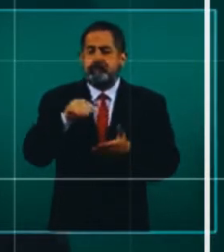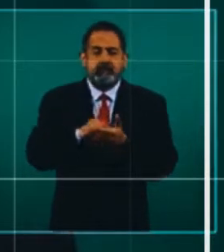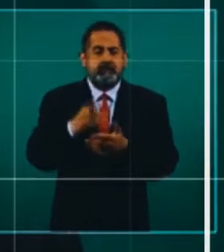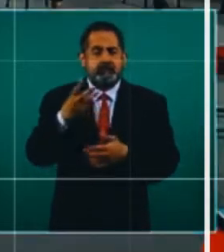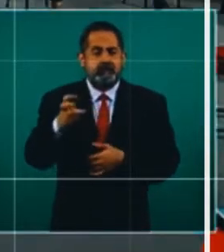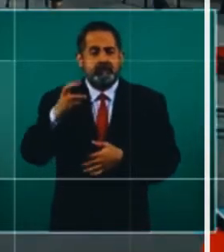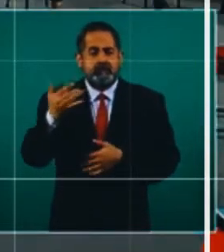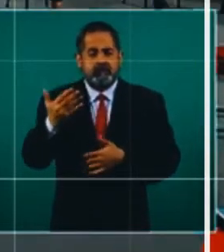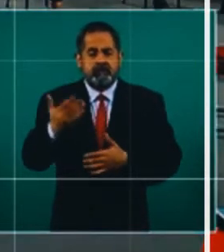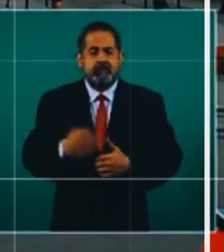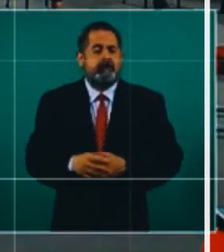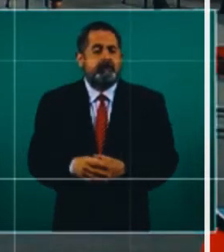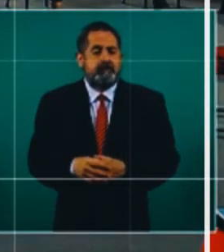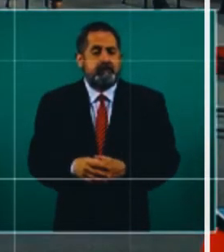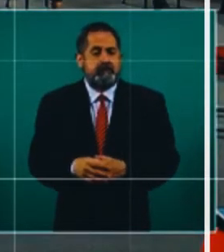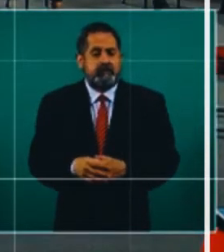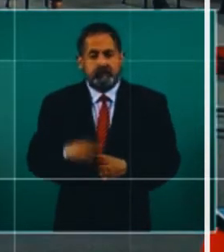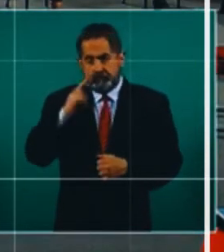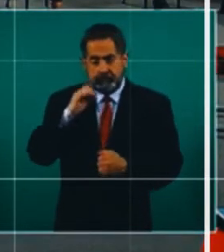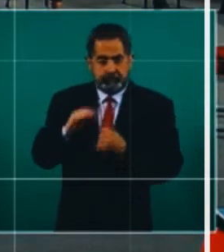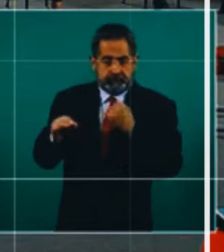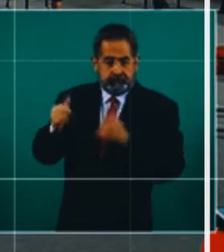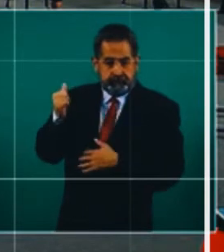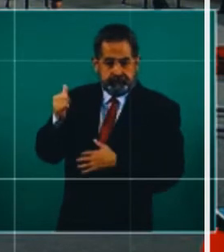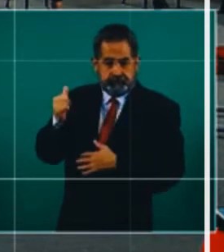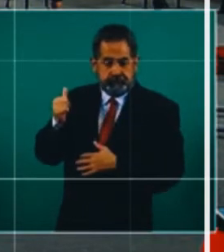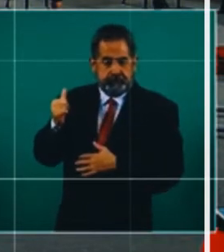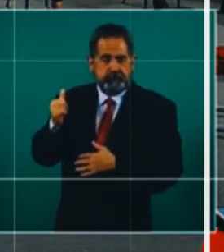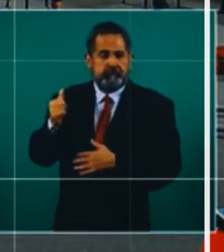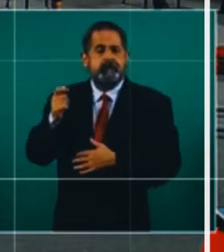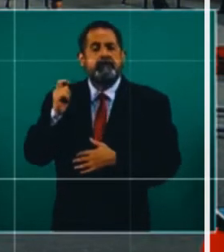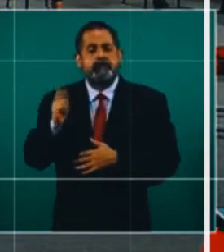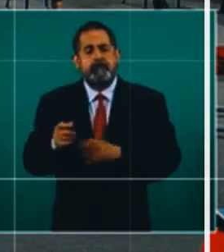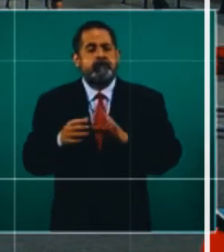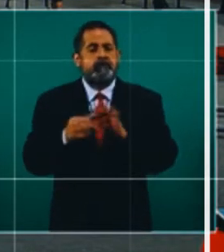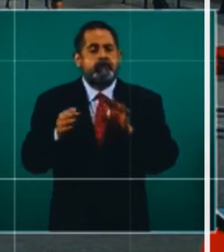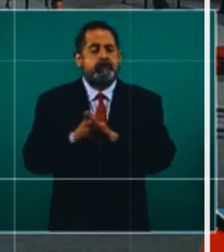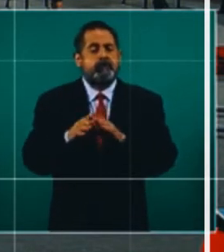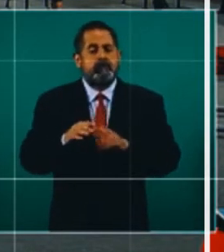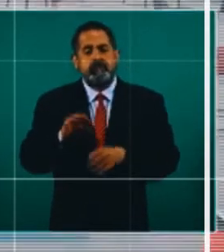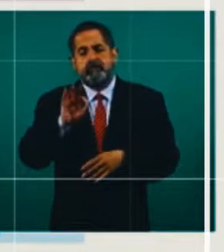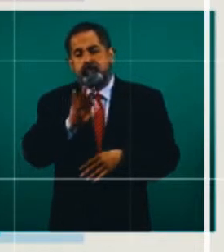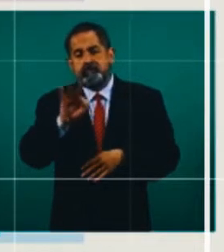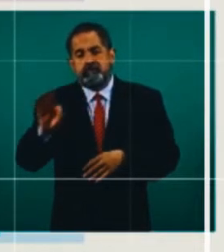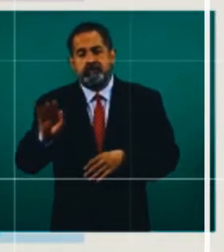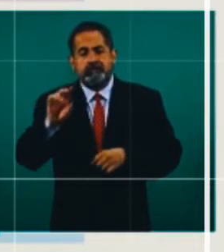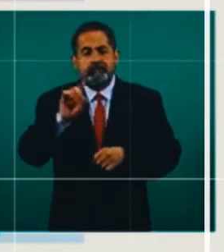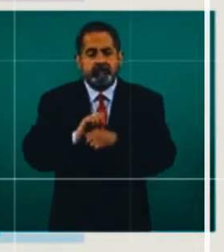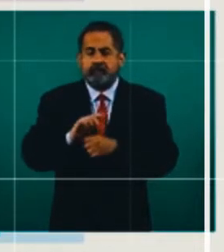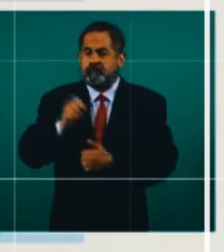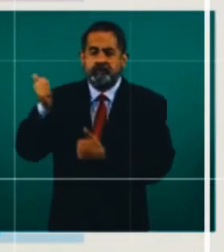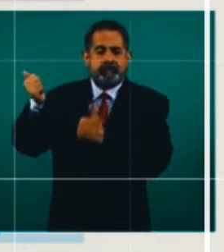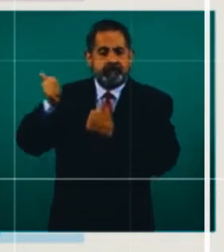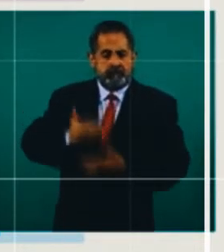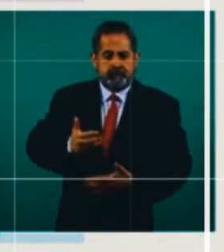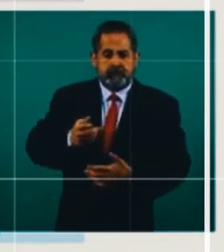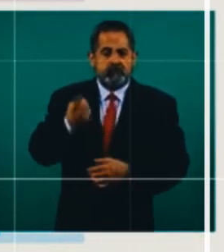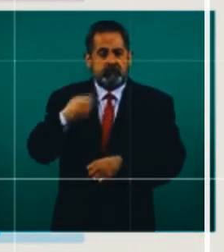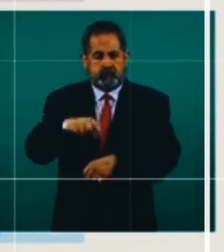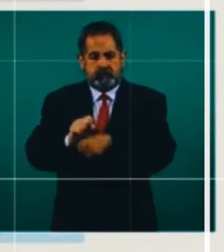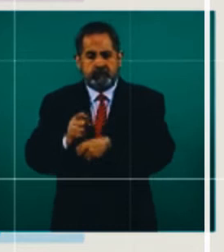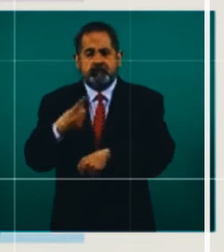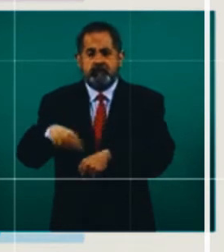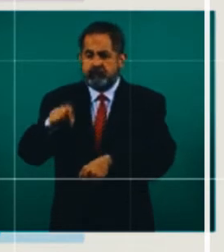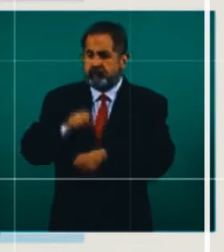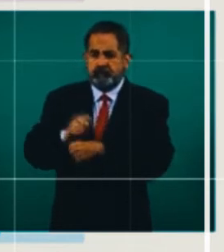17.888.350. Y en la última de este segmento lo que vemos es el calendario de recepción semanal, que ya lo estamos poniendo